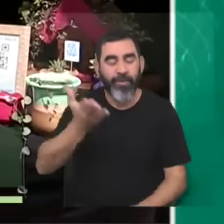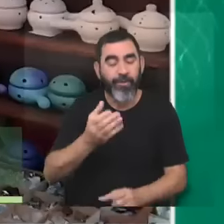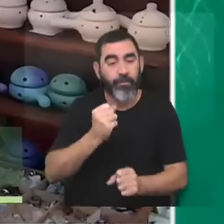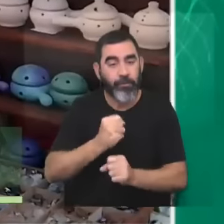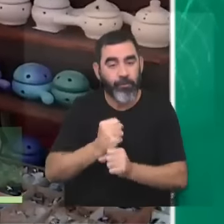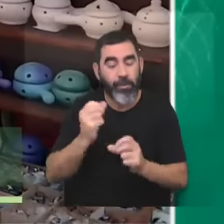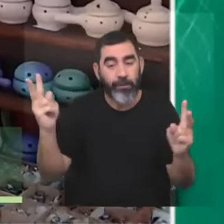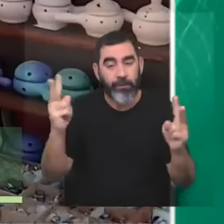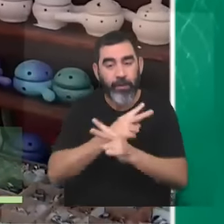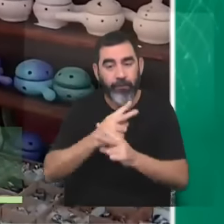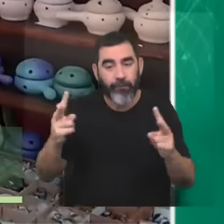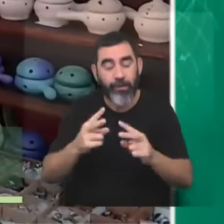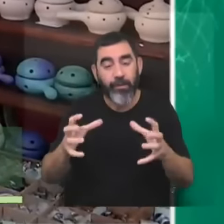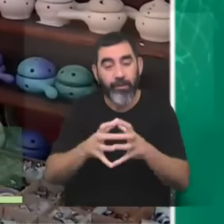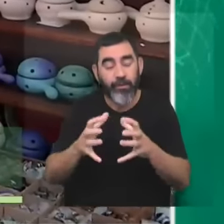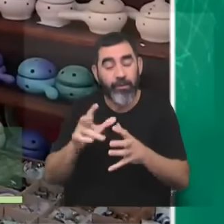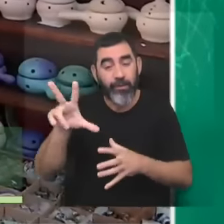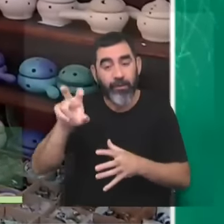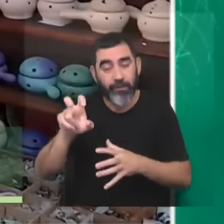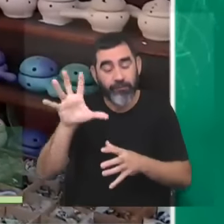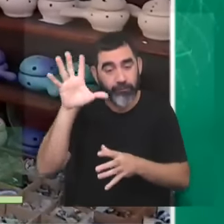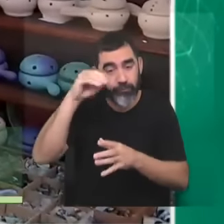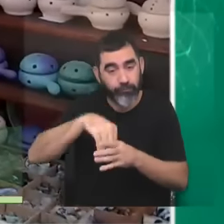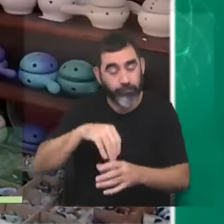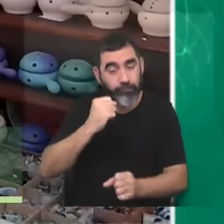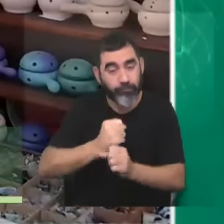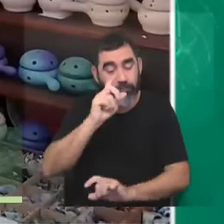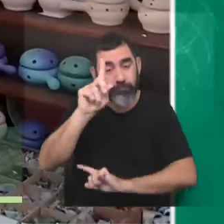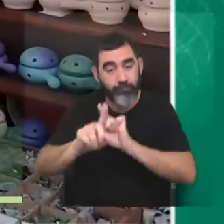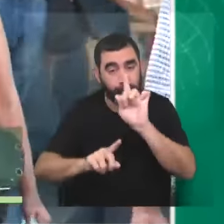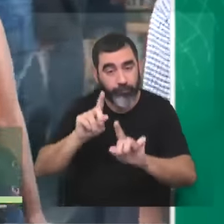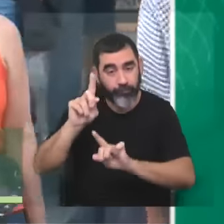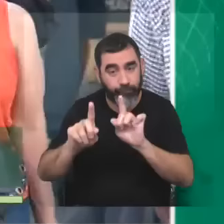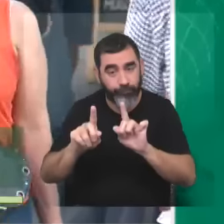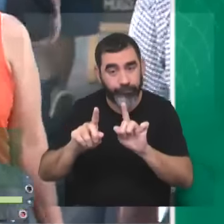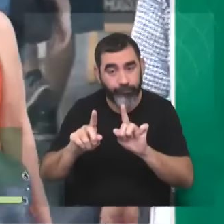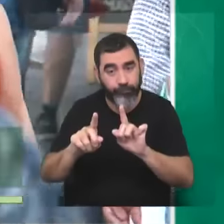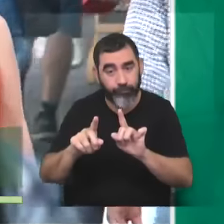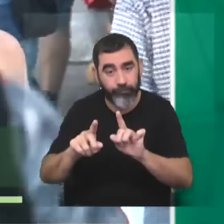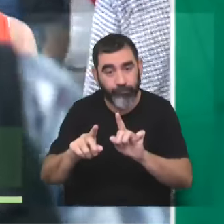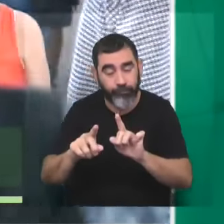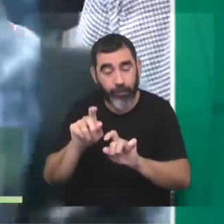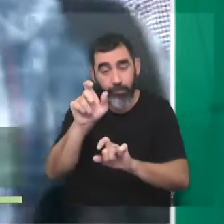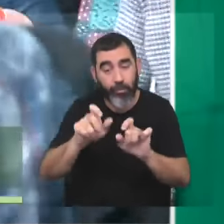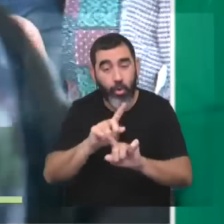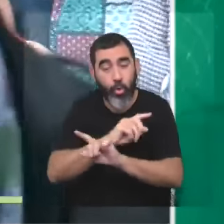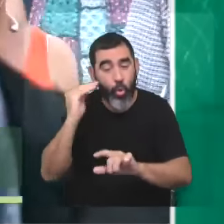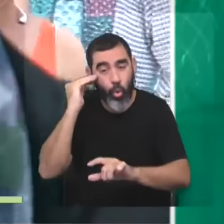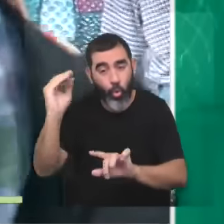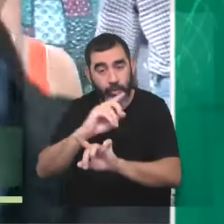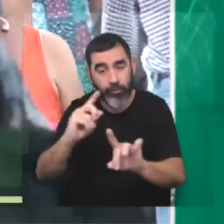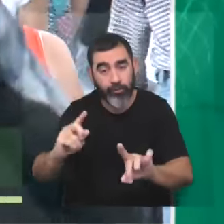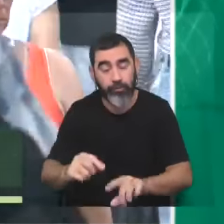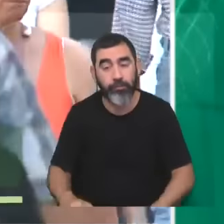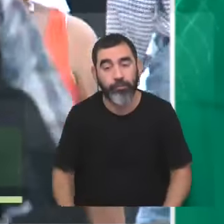trans para personas del colectivo travesti trans que se incorporan a trabajar en la universidad eh como personal no docente y